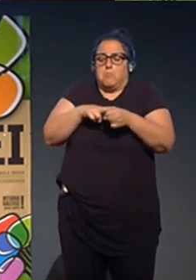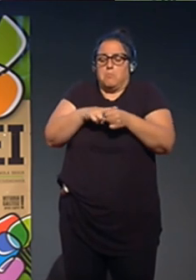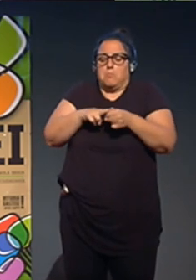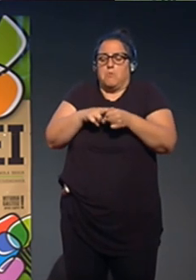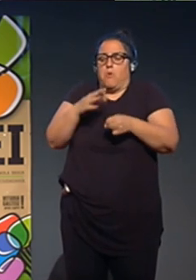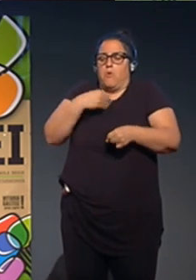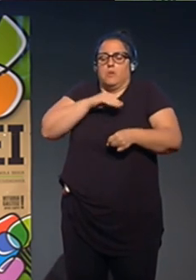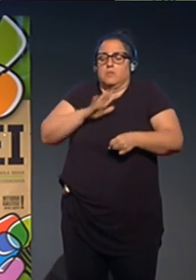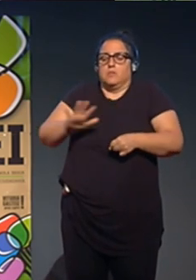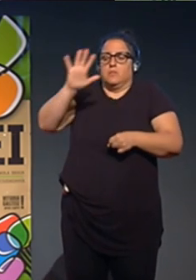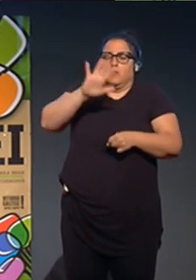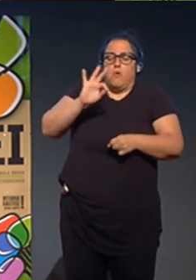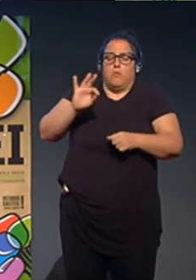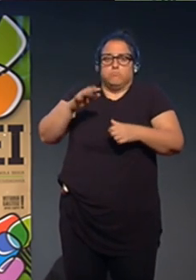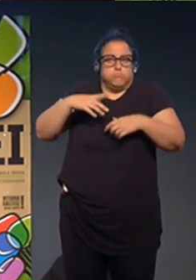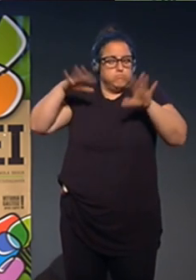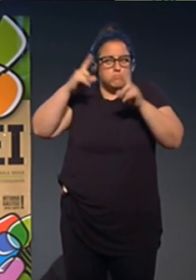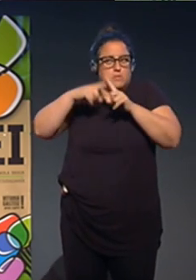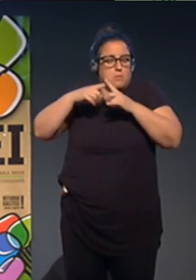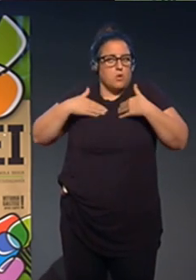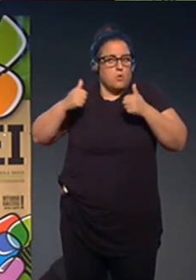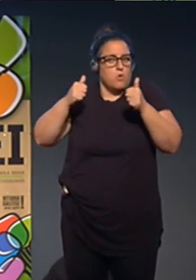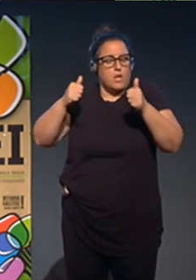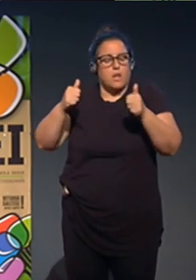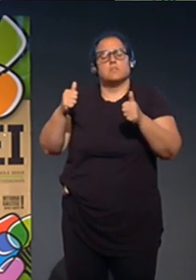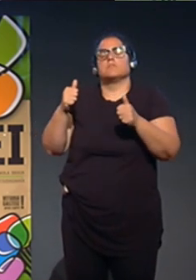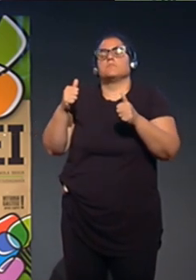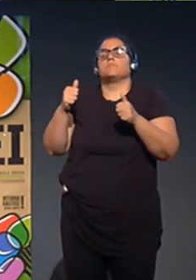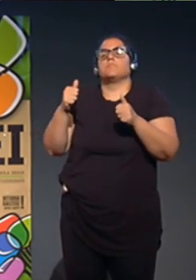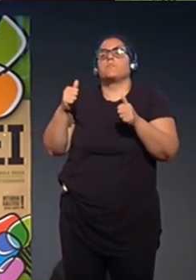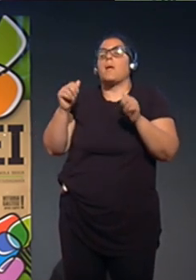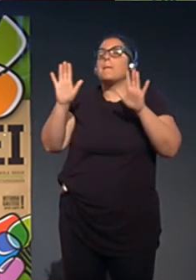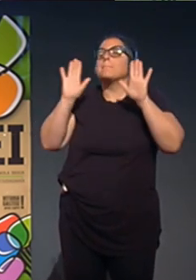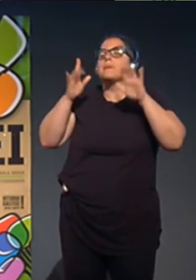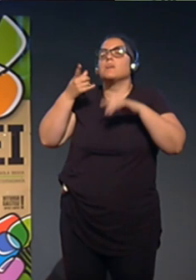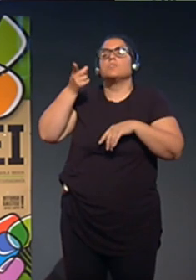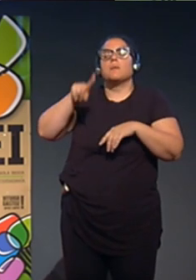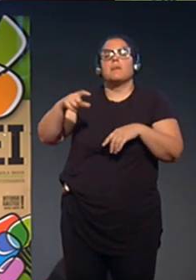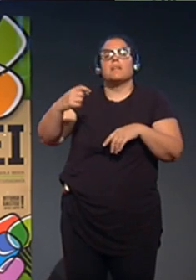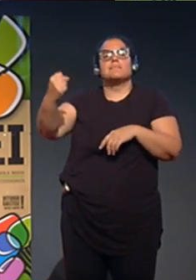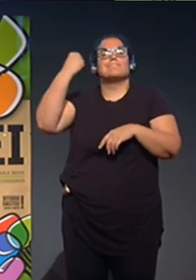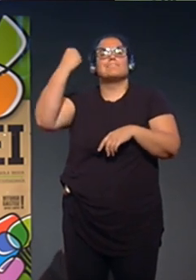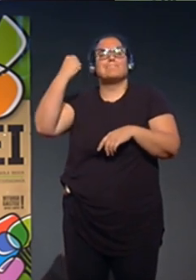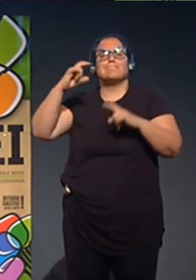de estado o a nivel de lo que tú quieras eh pero también la soberanía